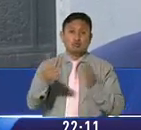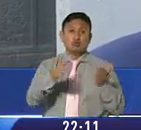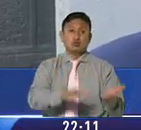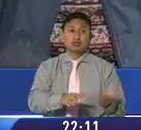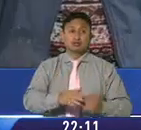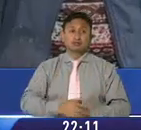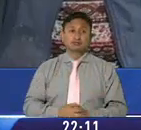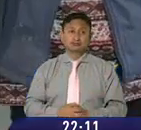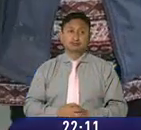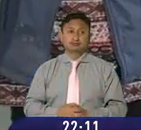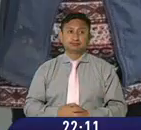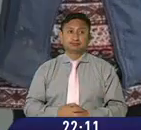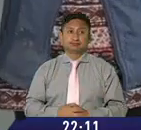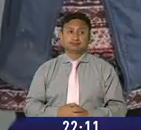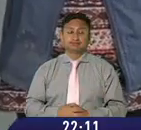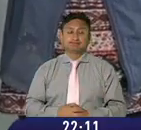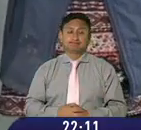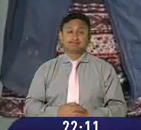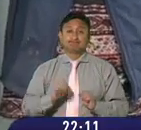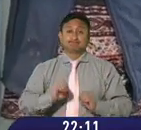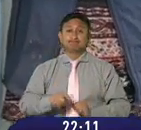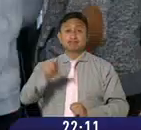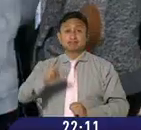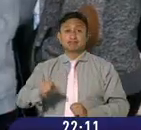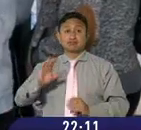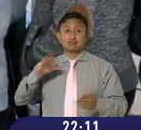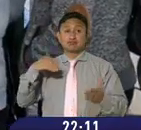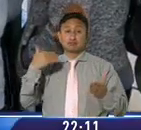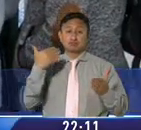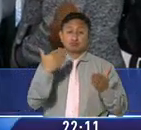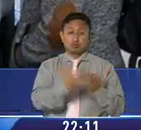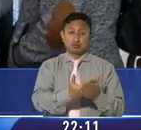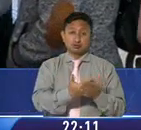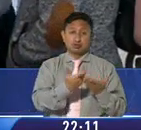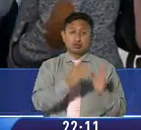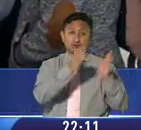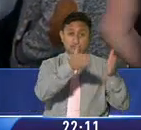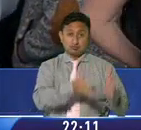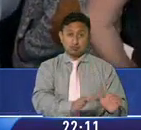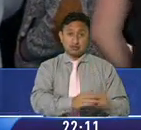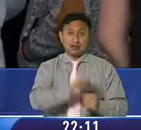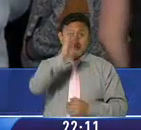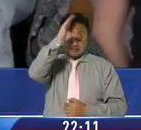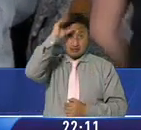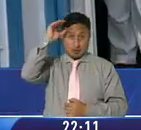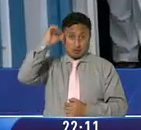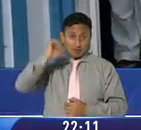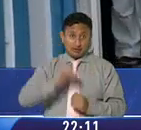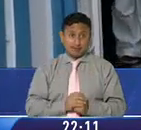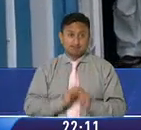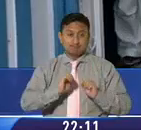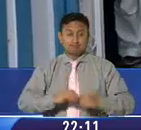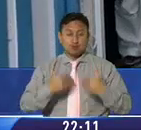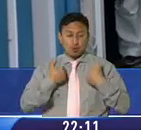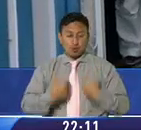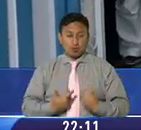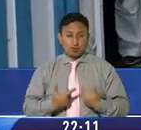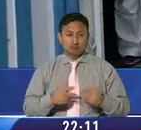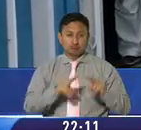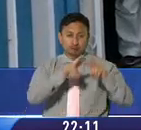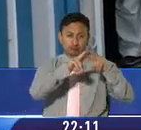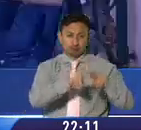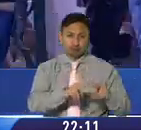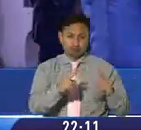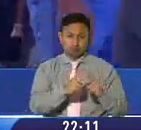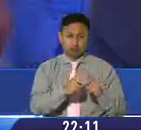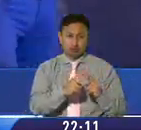tránsito. De a poco llegaban los deudos hasta la morgue del cementerio municipal de Riobamba para reconocer los cadáveres. Aquí